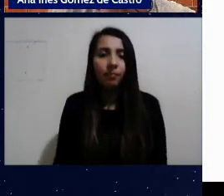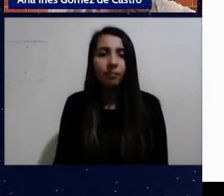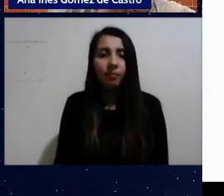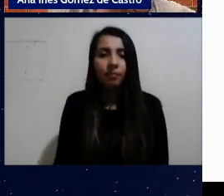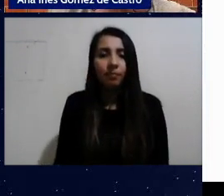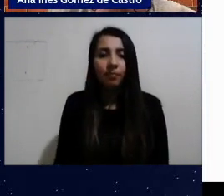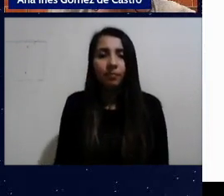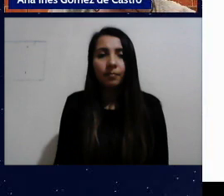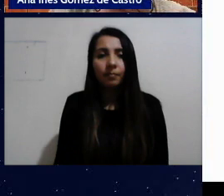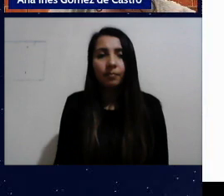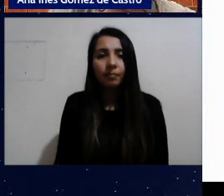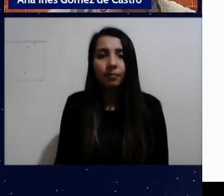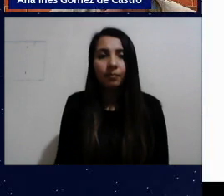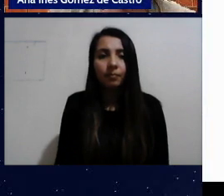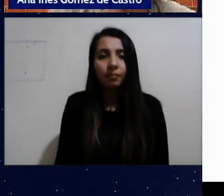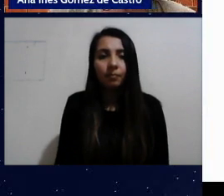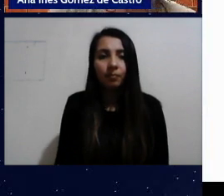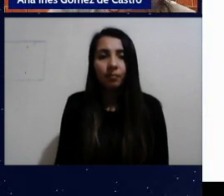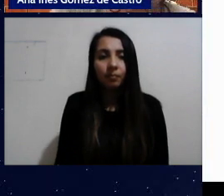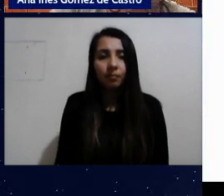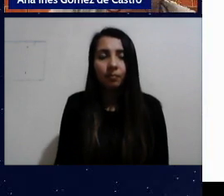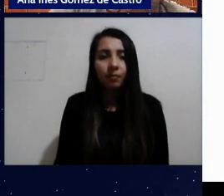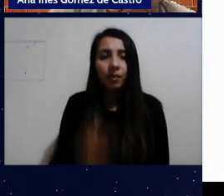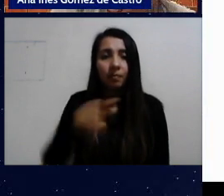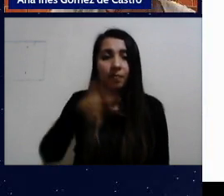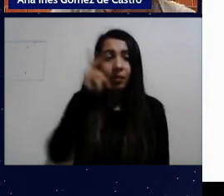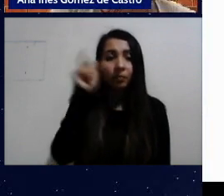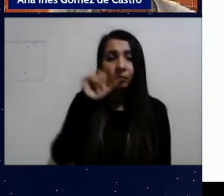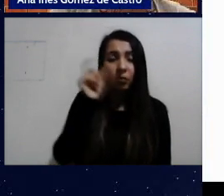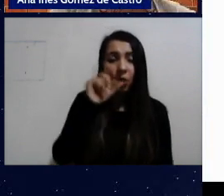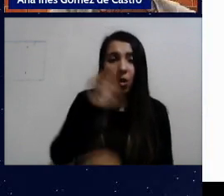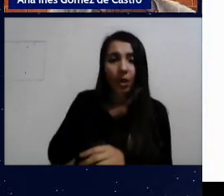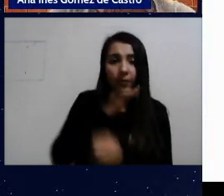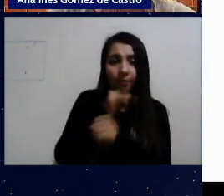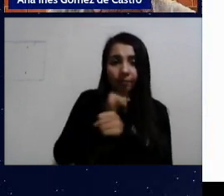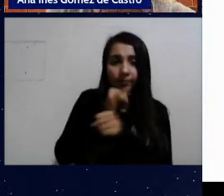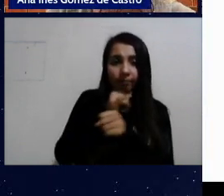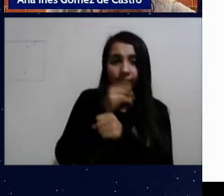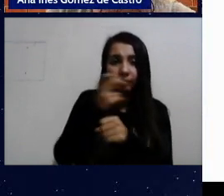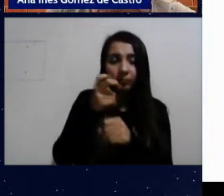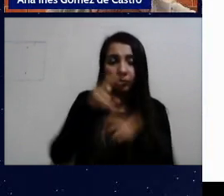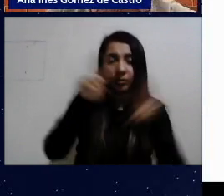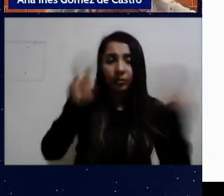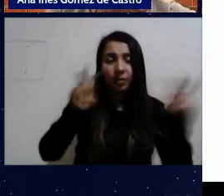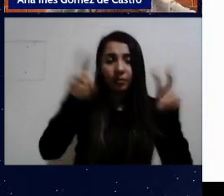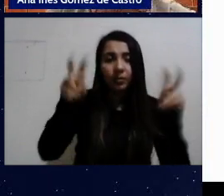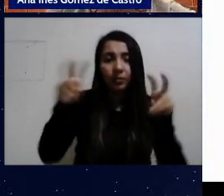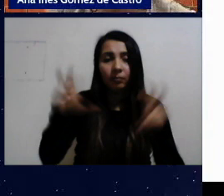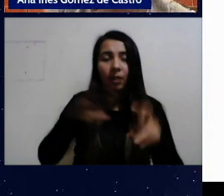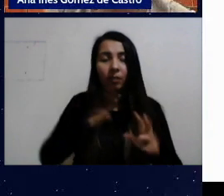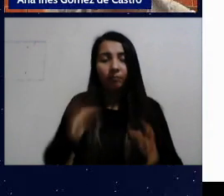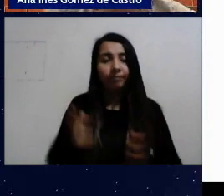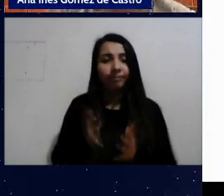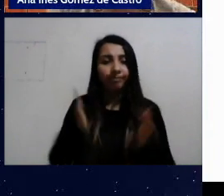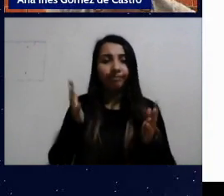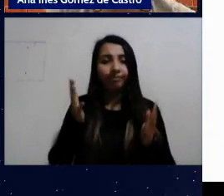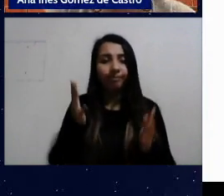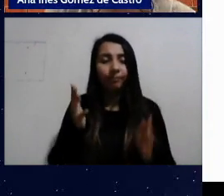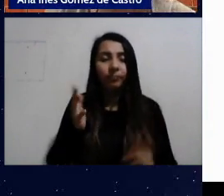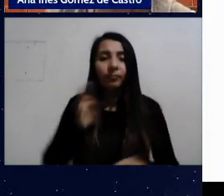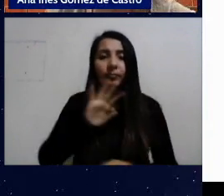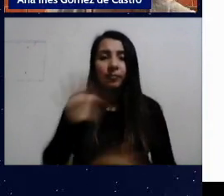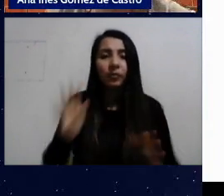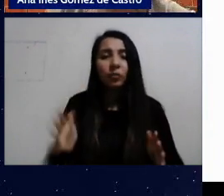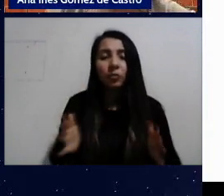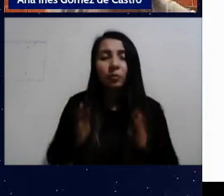Pero cuando uno se pone a investigar en estos temas, de vez en cuando se lleva una sorpresa, ¿no? Y la sorpresa es que cuando uno